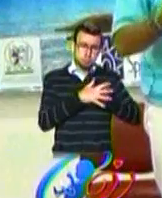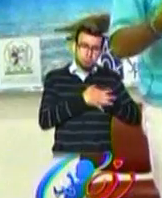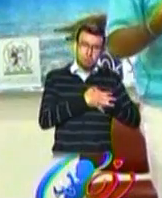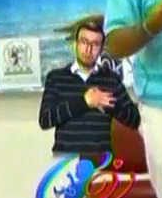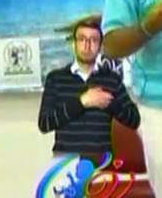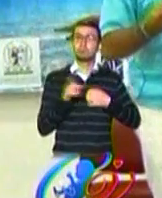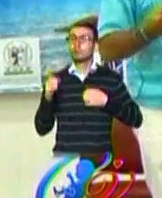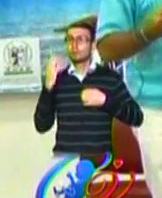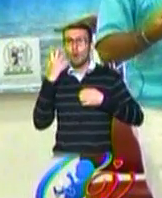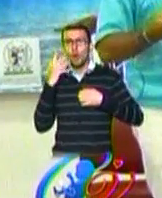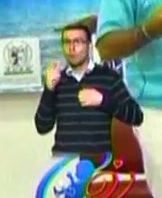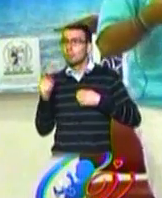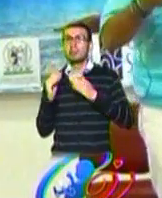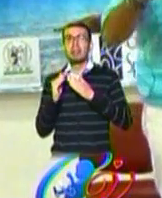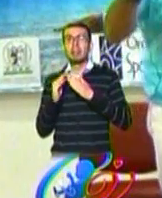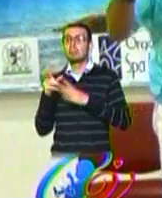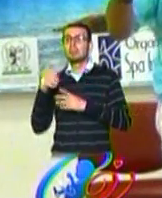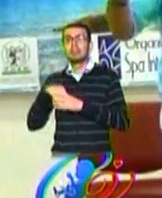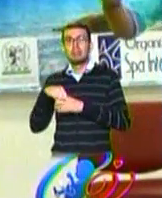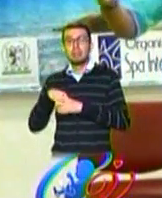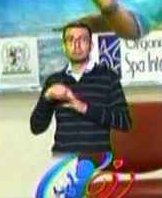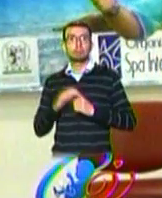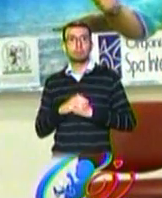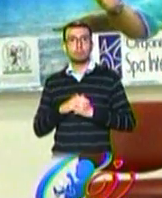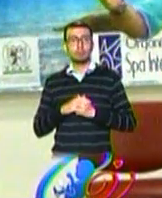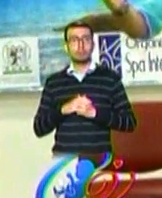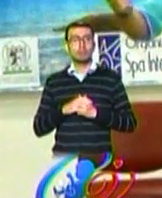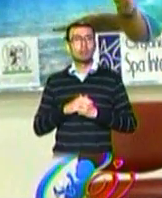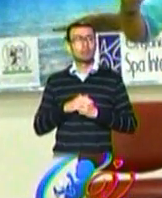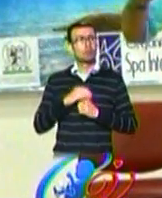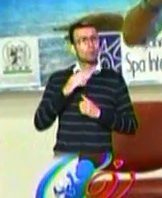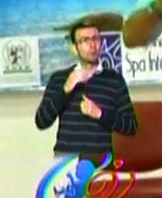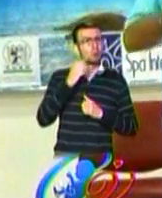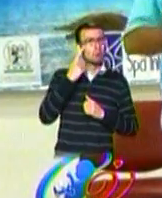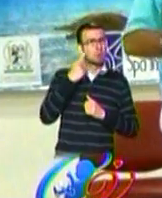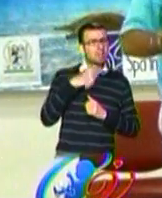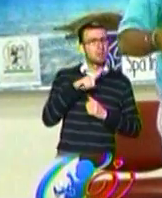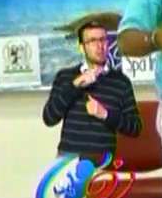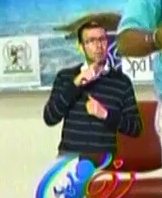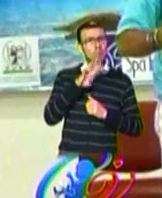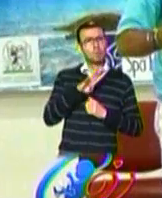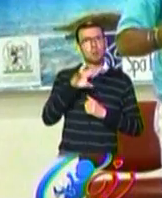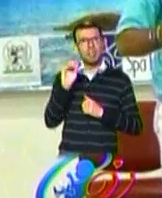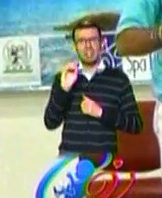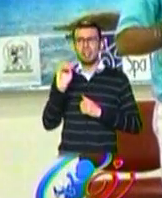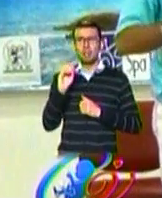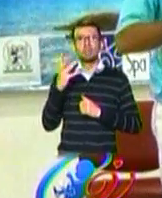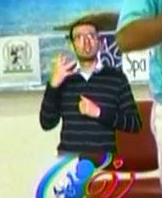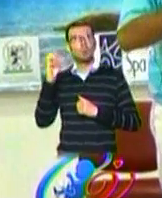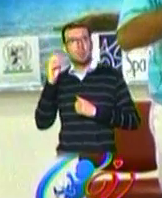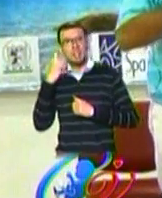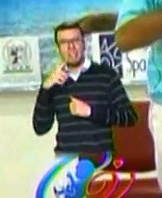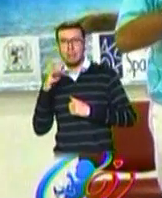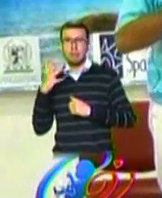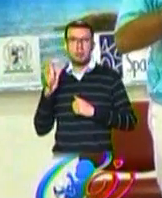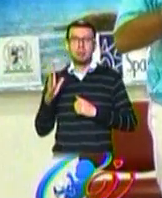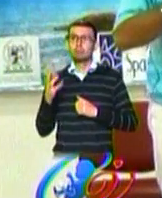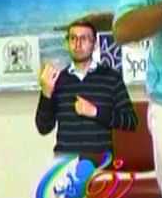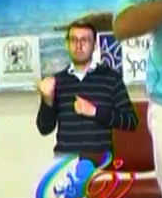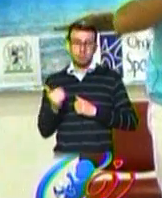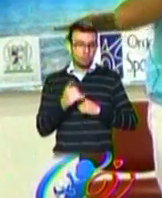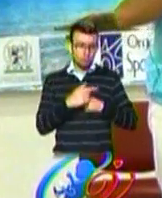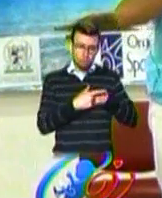tratamiento. Al cabo de unos 40 y algo de días, ella vio que no tenía secreción, que tenía mejor